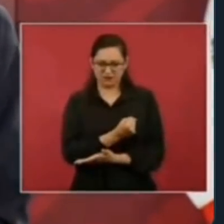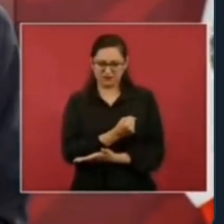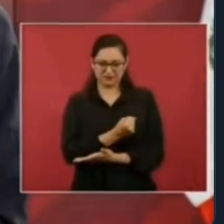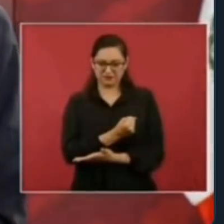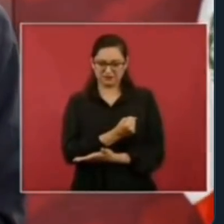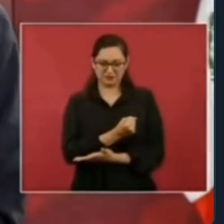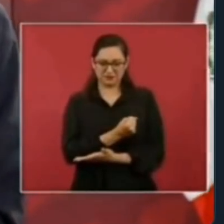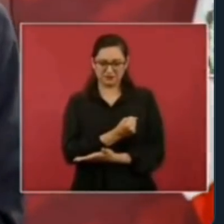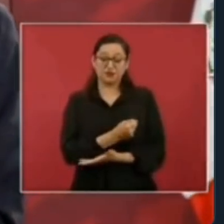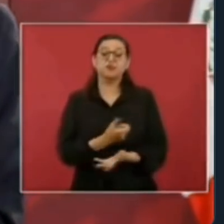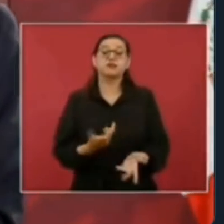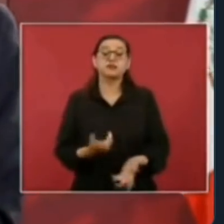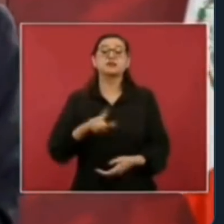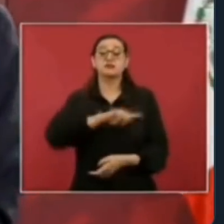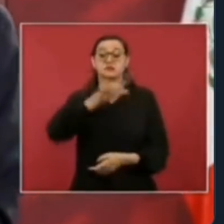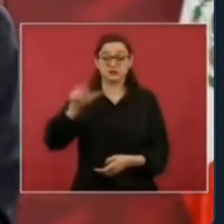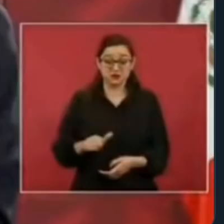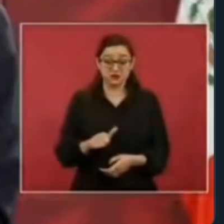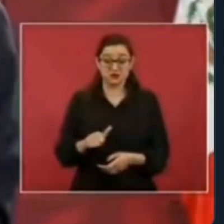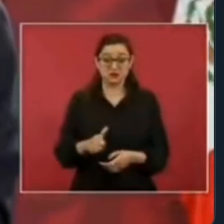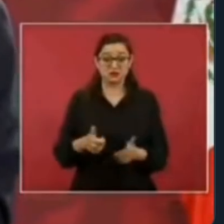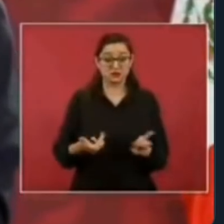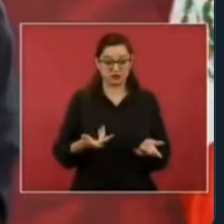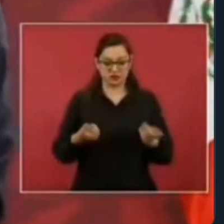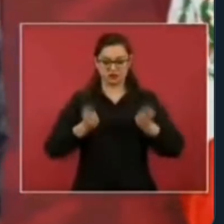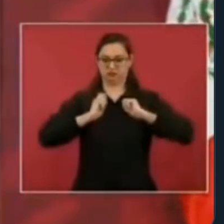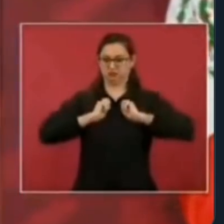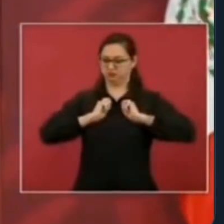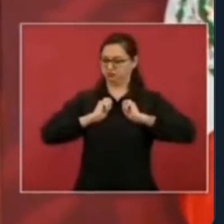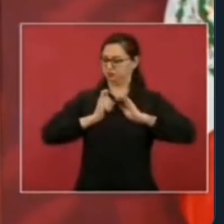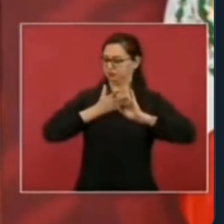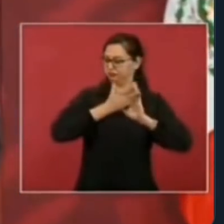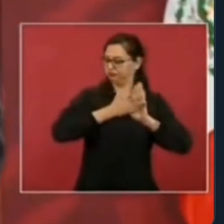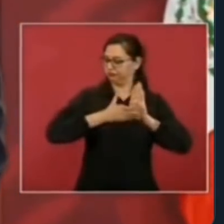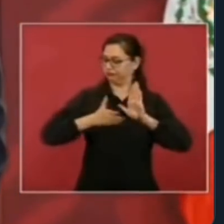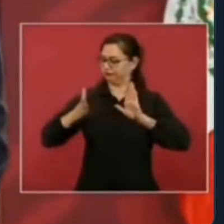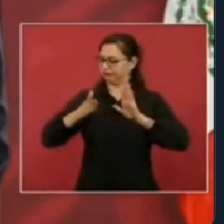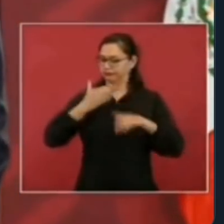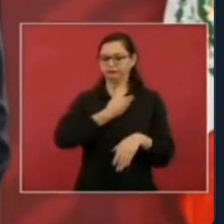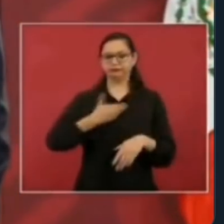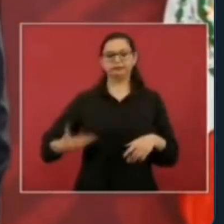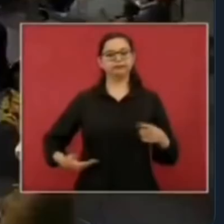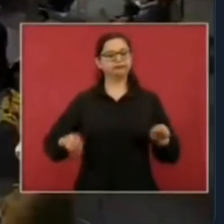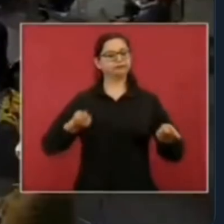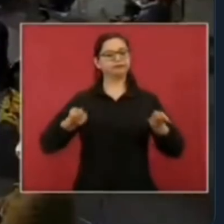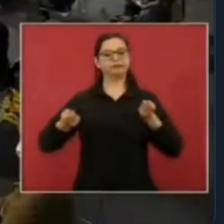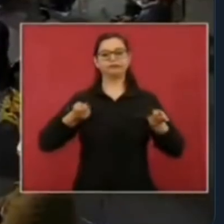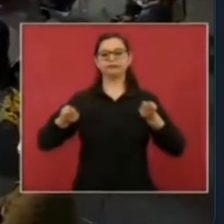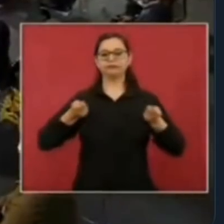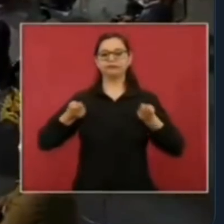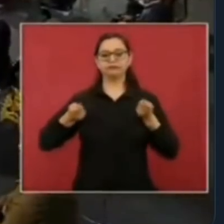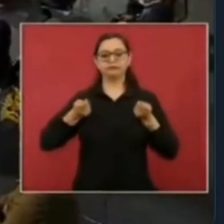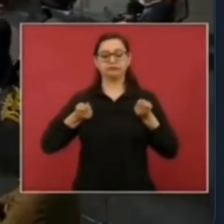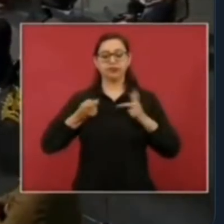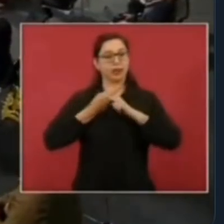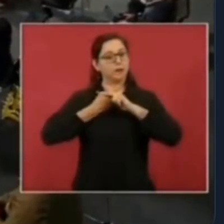17, donde dos bandas criminales o dos células criminales del mismo cártel se enfrentaron entre